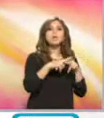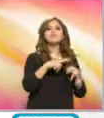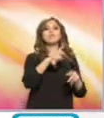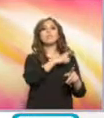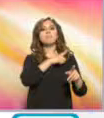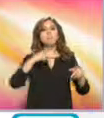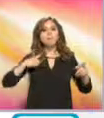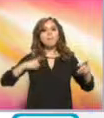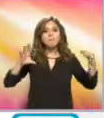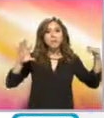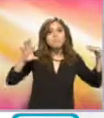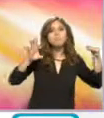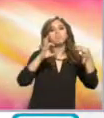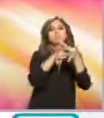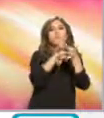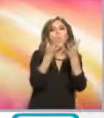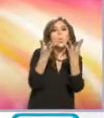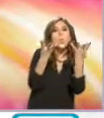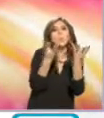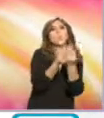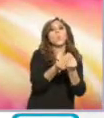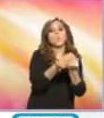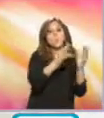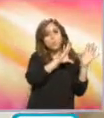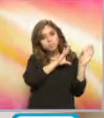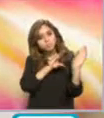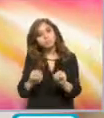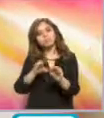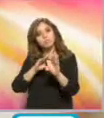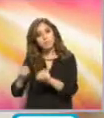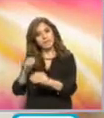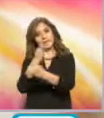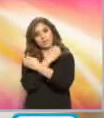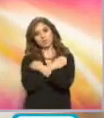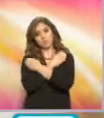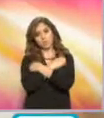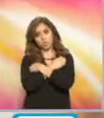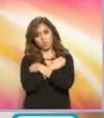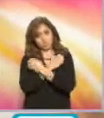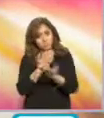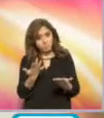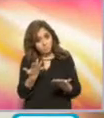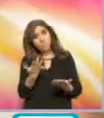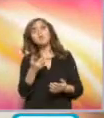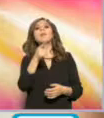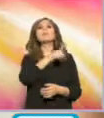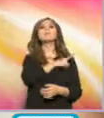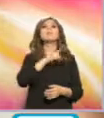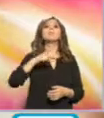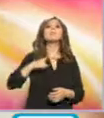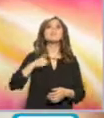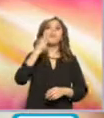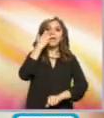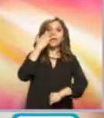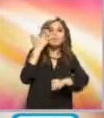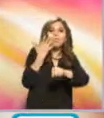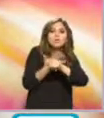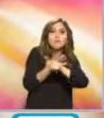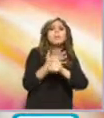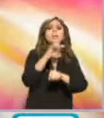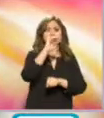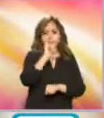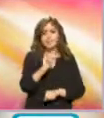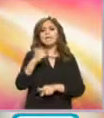este delegar esa responsabilidad con todo, el decirle, mira, confío en ti, te estoy dando